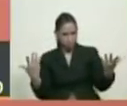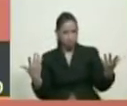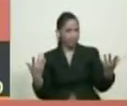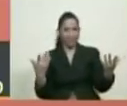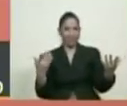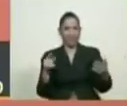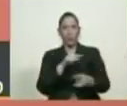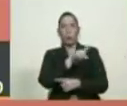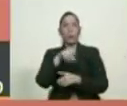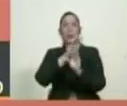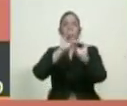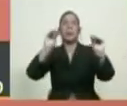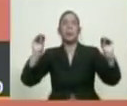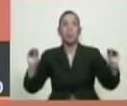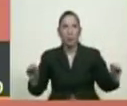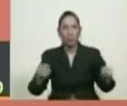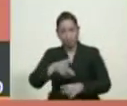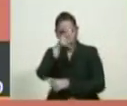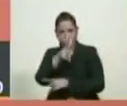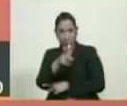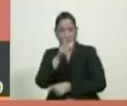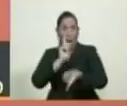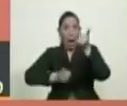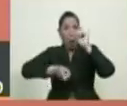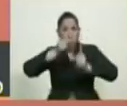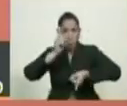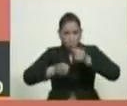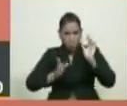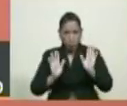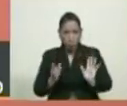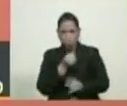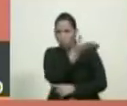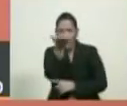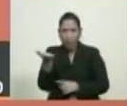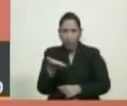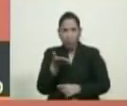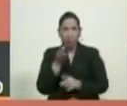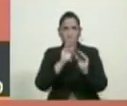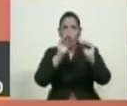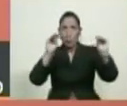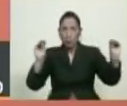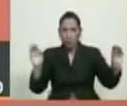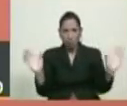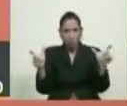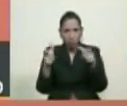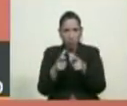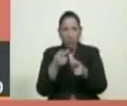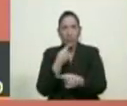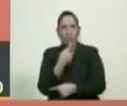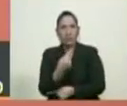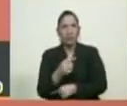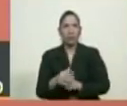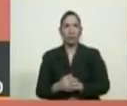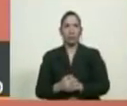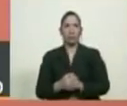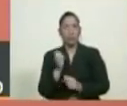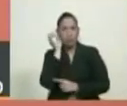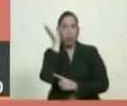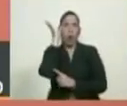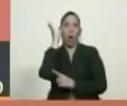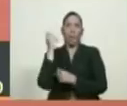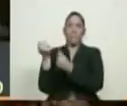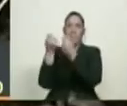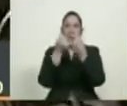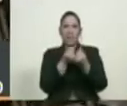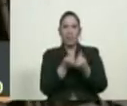No sé si alguno de los camarógrafos fue llamado por Fede Cámara para que se reuniera con ustedes para decirle que iban a tirar los precios